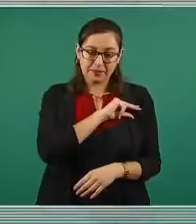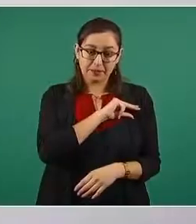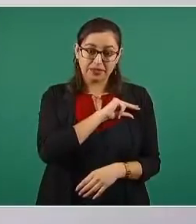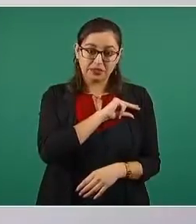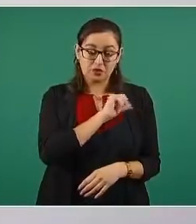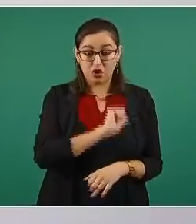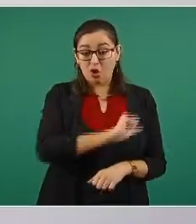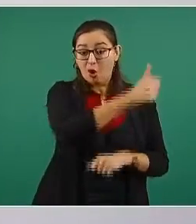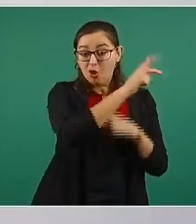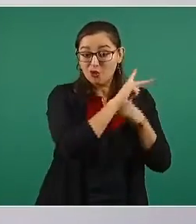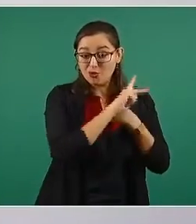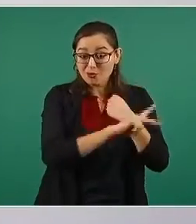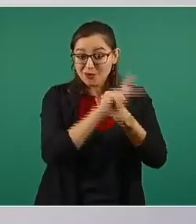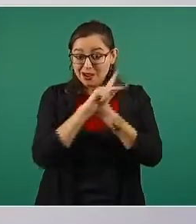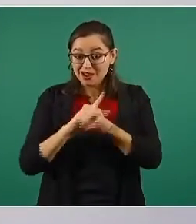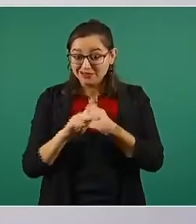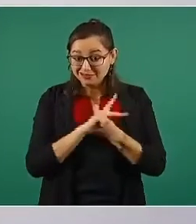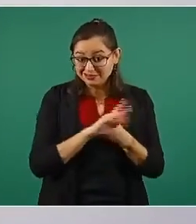extranjeras.